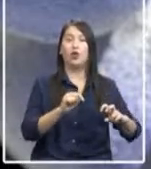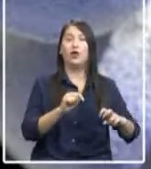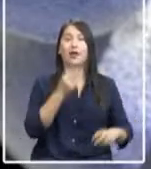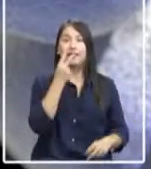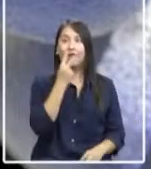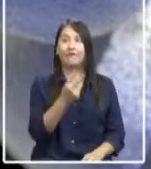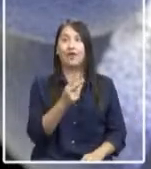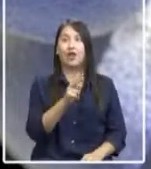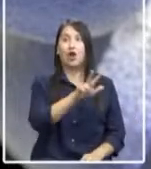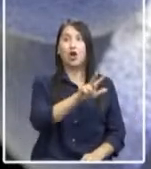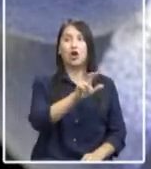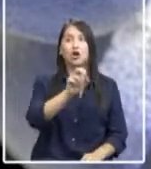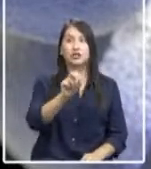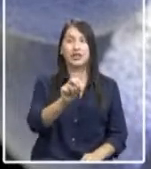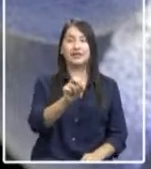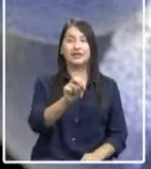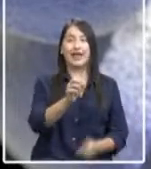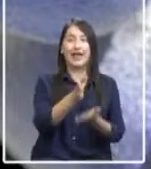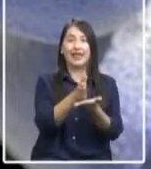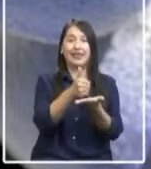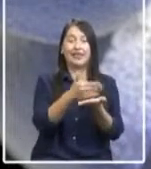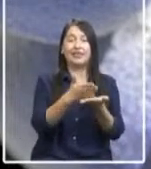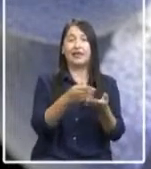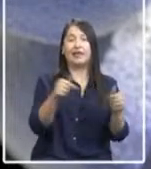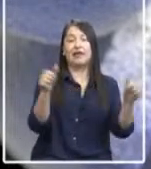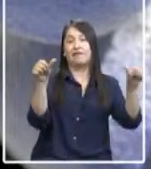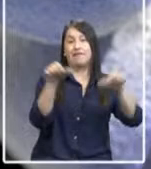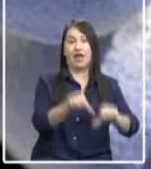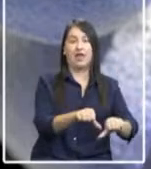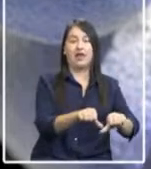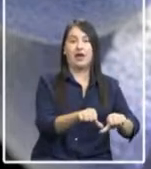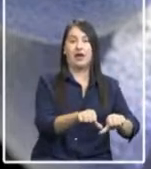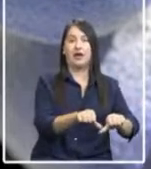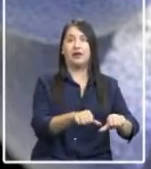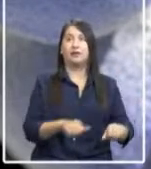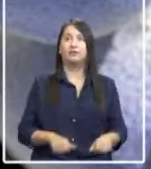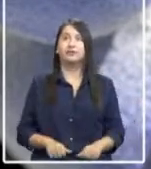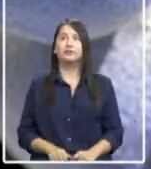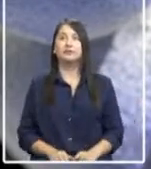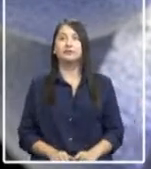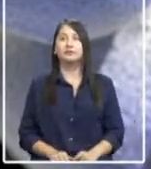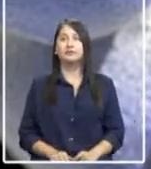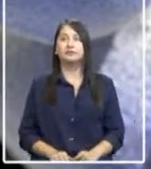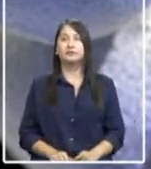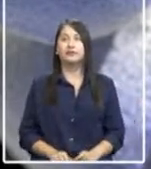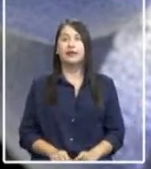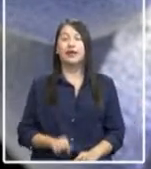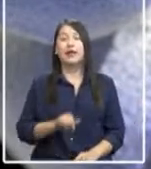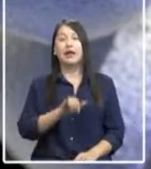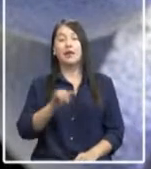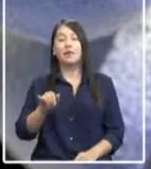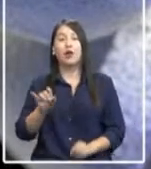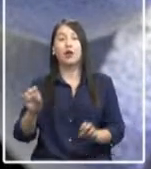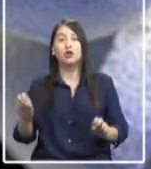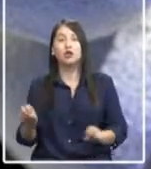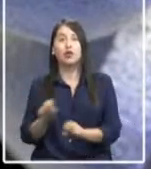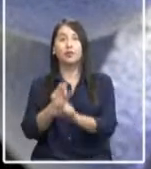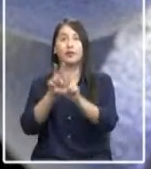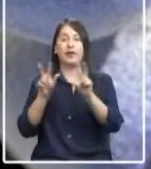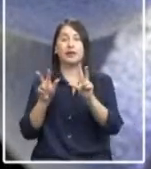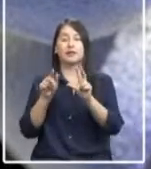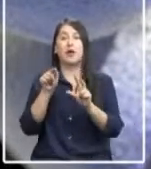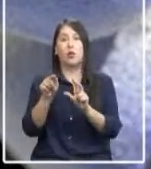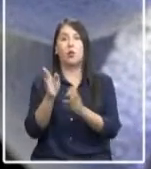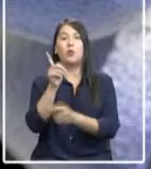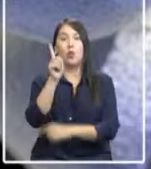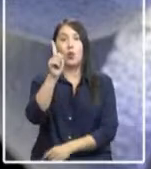80 estrategias que fallaron. Y la correlación más elevada no es una gran sorpresa entre una